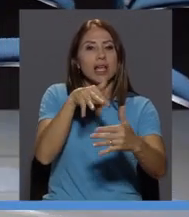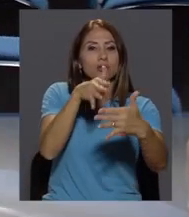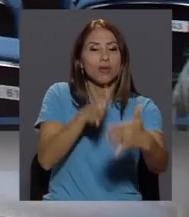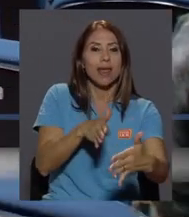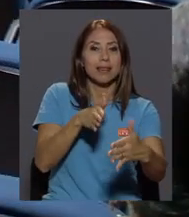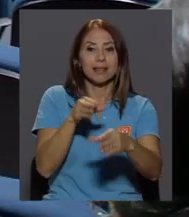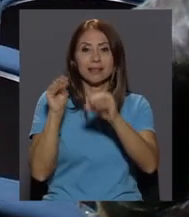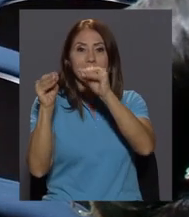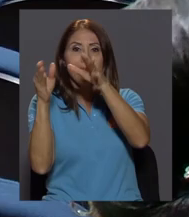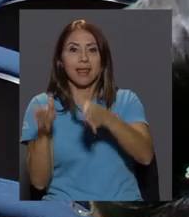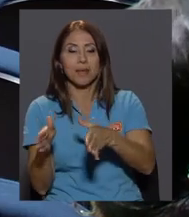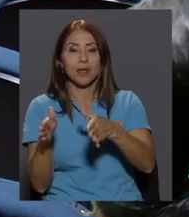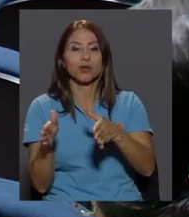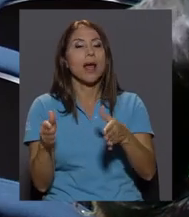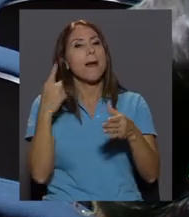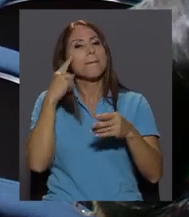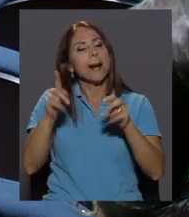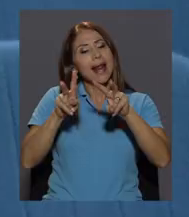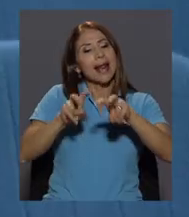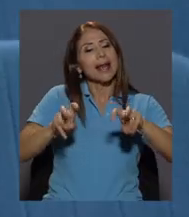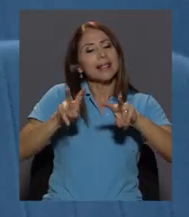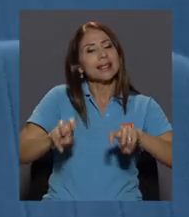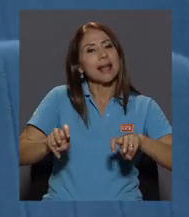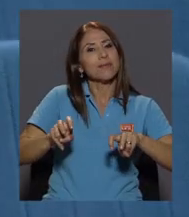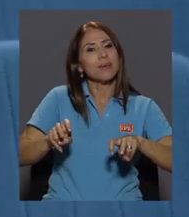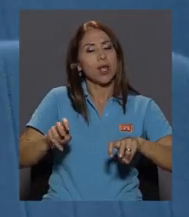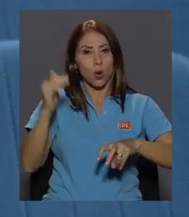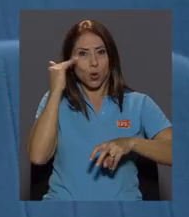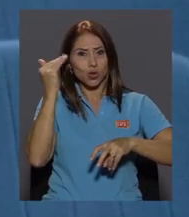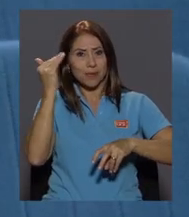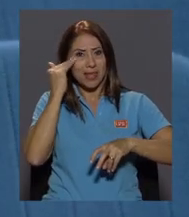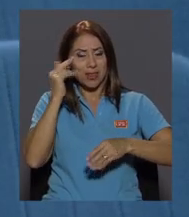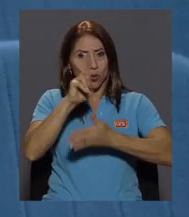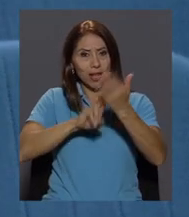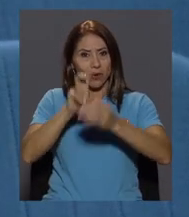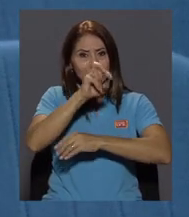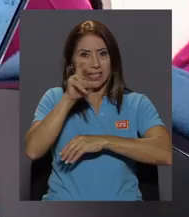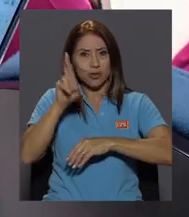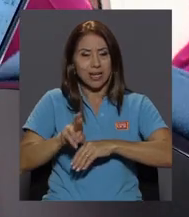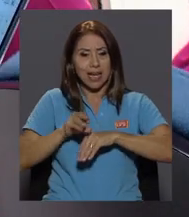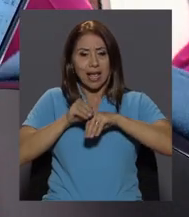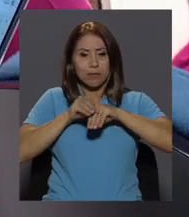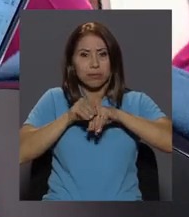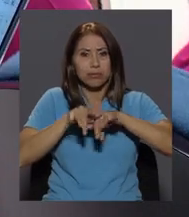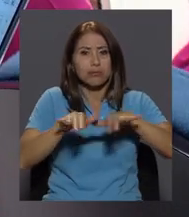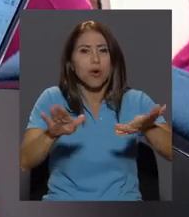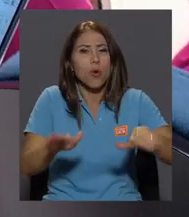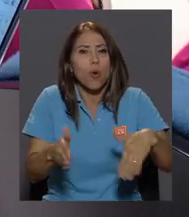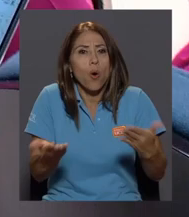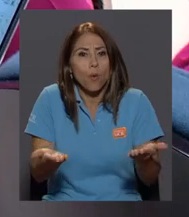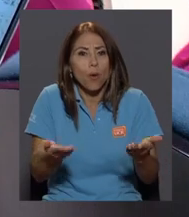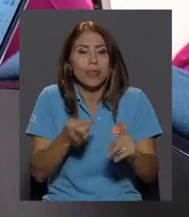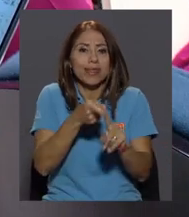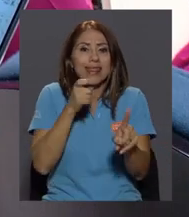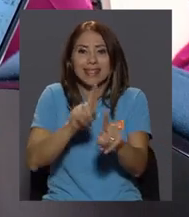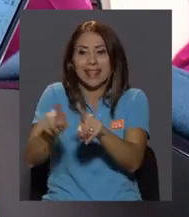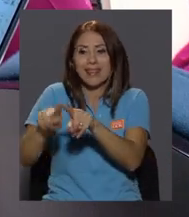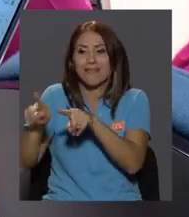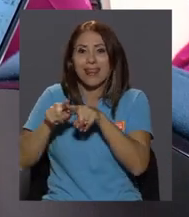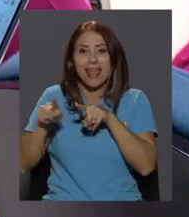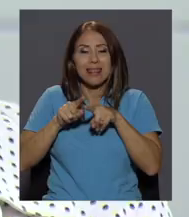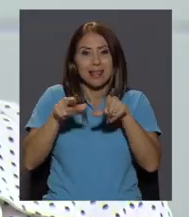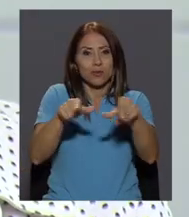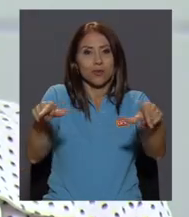con el fin de analizar la forma en cómo se difunde el conocimiento generado en la Universidad de Costa Rica desde sus diferentes